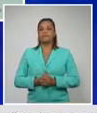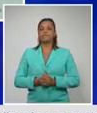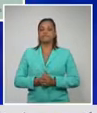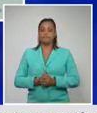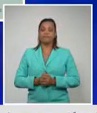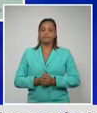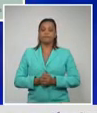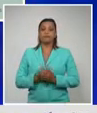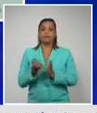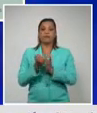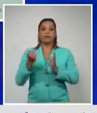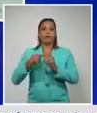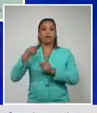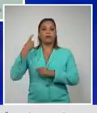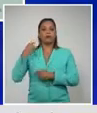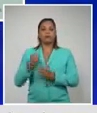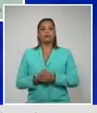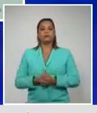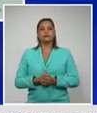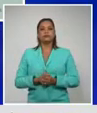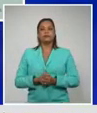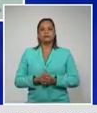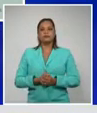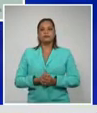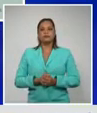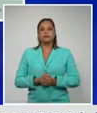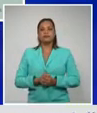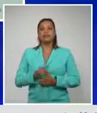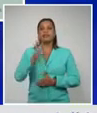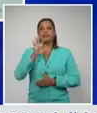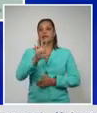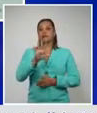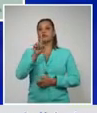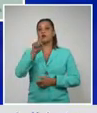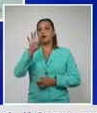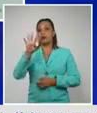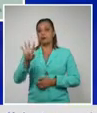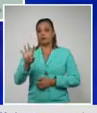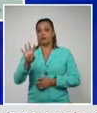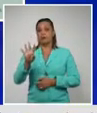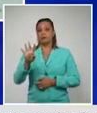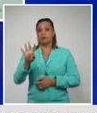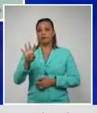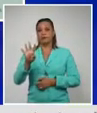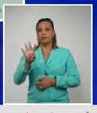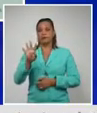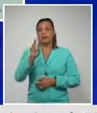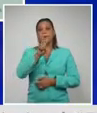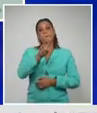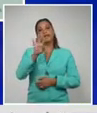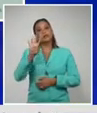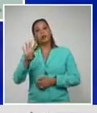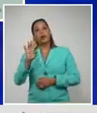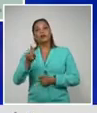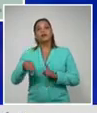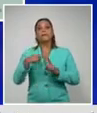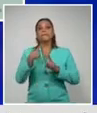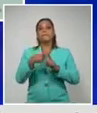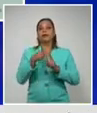ayer. Estamos hablando de 514, 24 más que la jornada